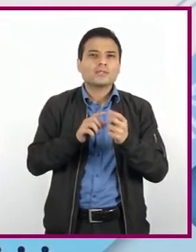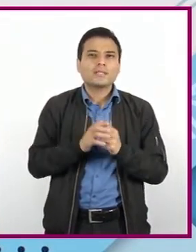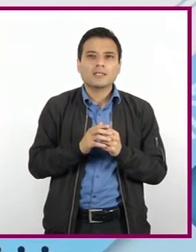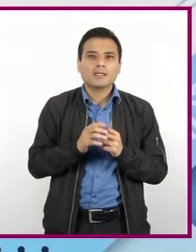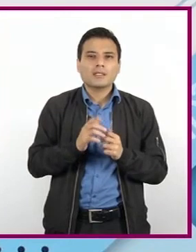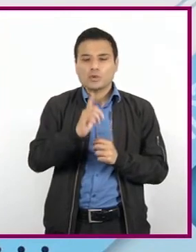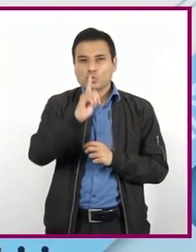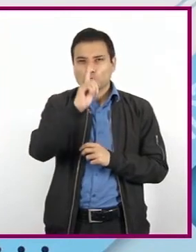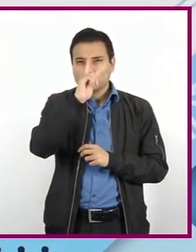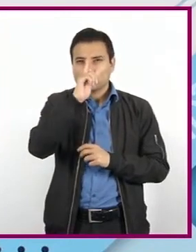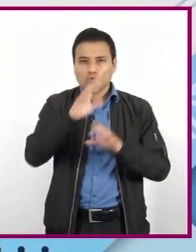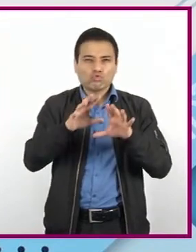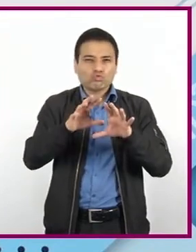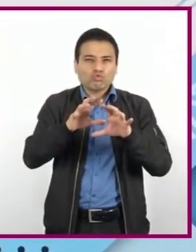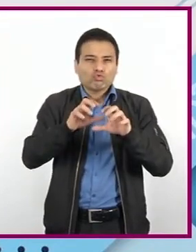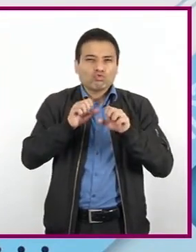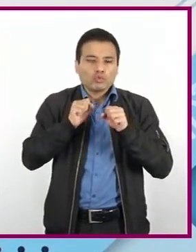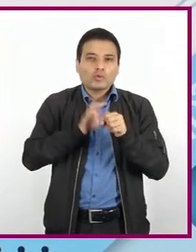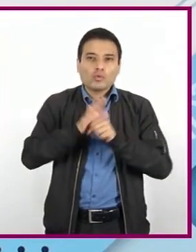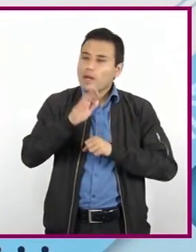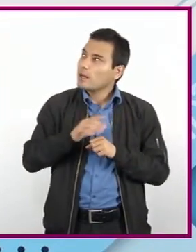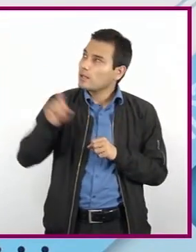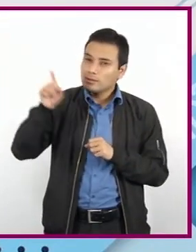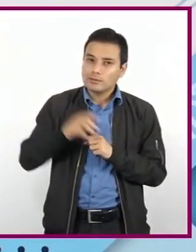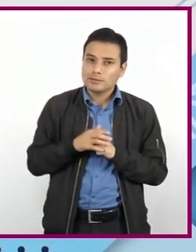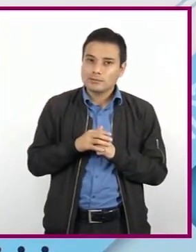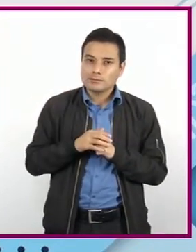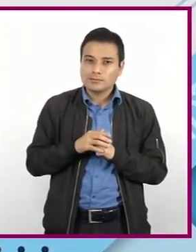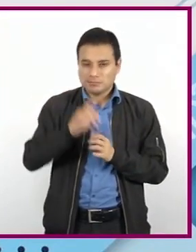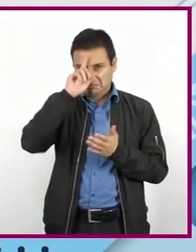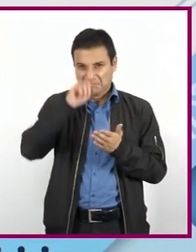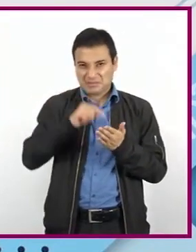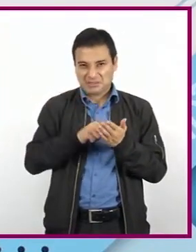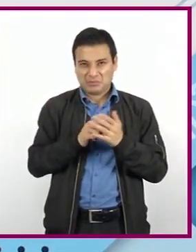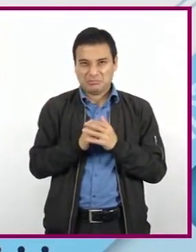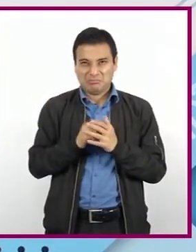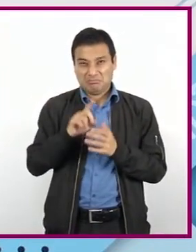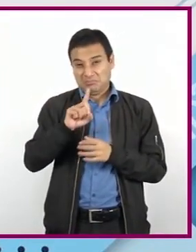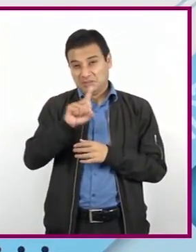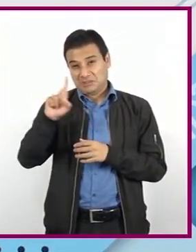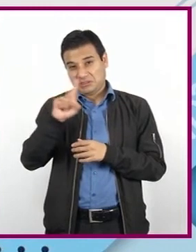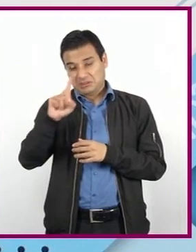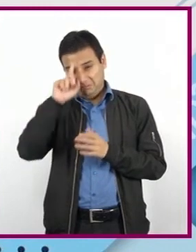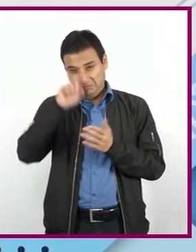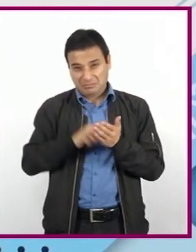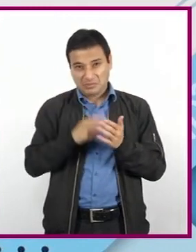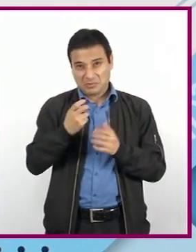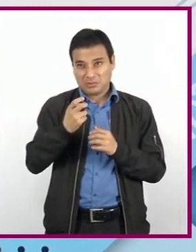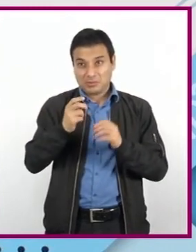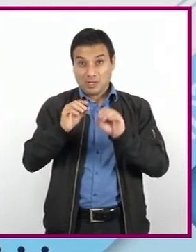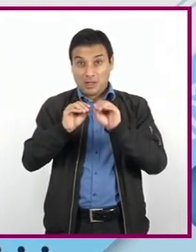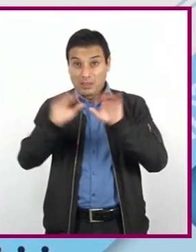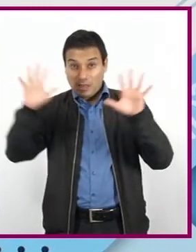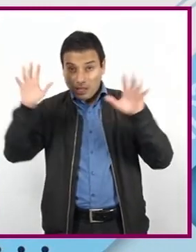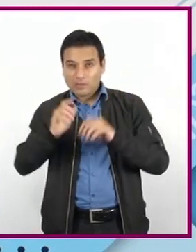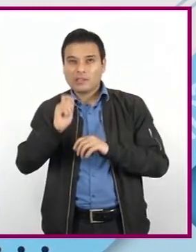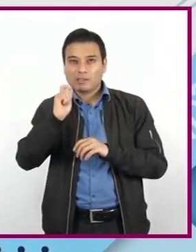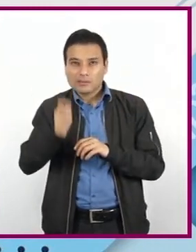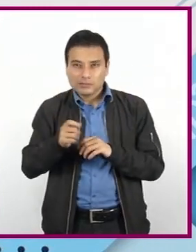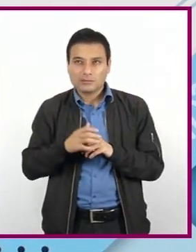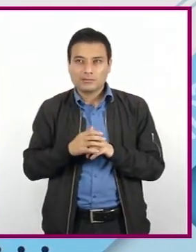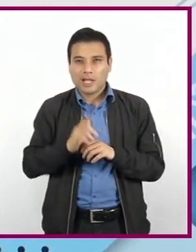más rayos X? El que está hasta la derecha es el que se ve más iluminado, por lo tanto, menos radiación